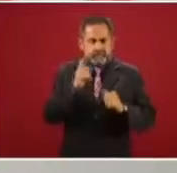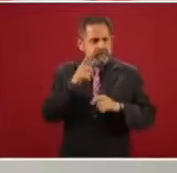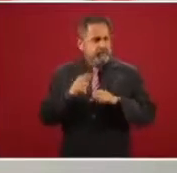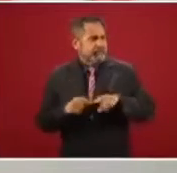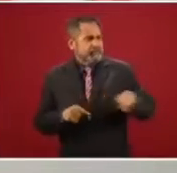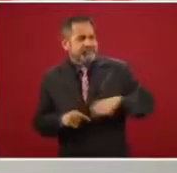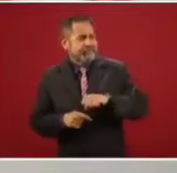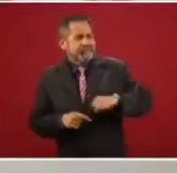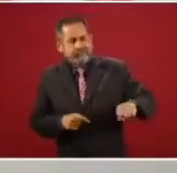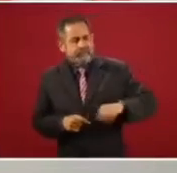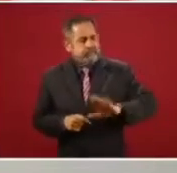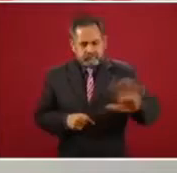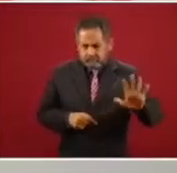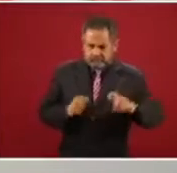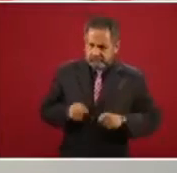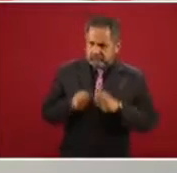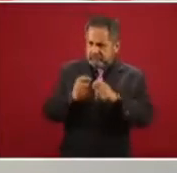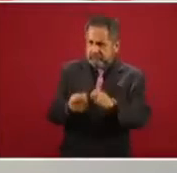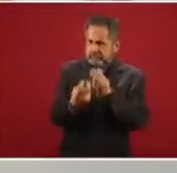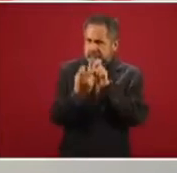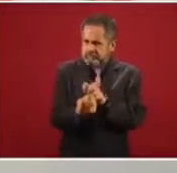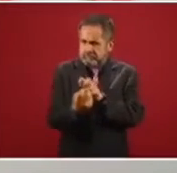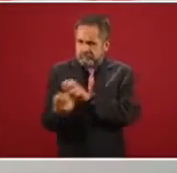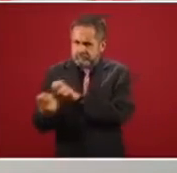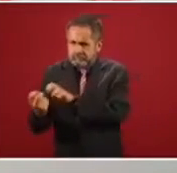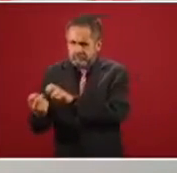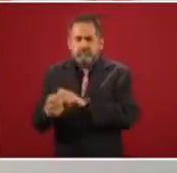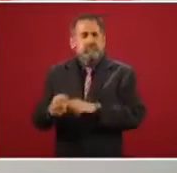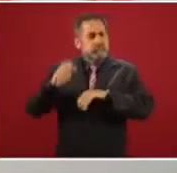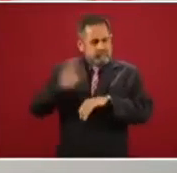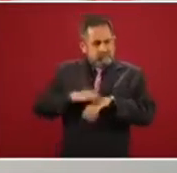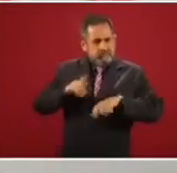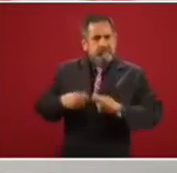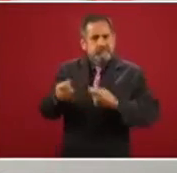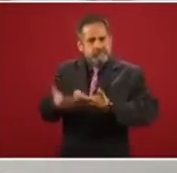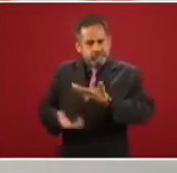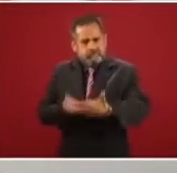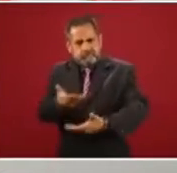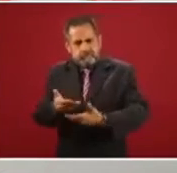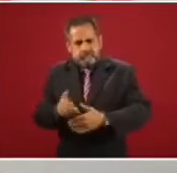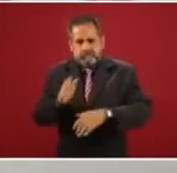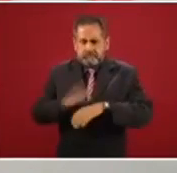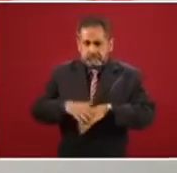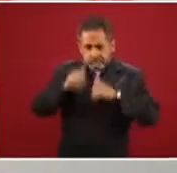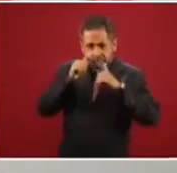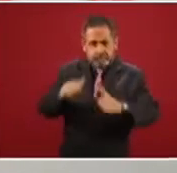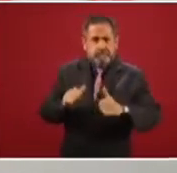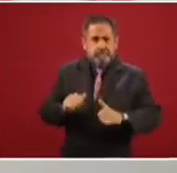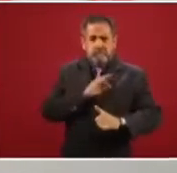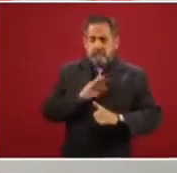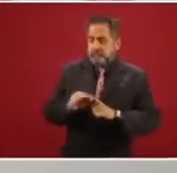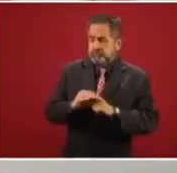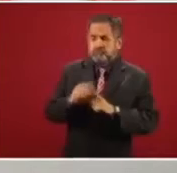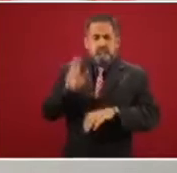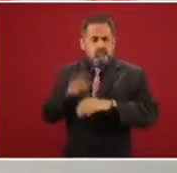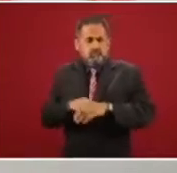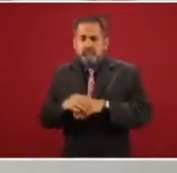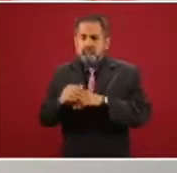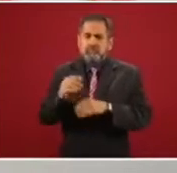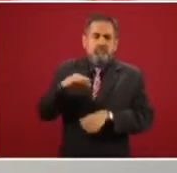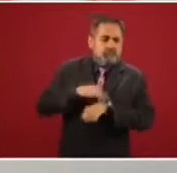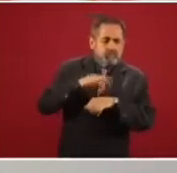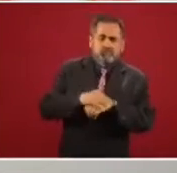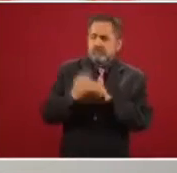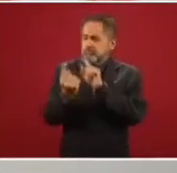que pudiera ver a quienes se oponen a que haya más servicios más capacidad de consulta más capacidad